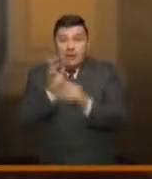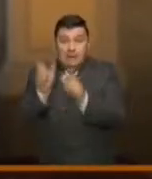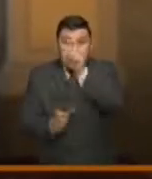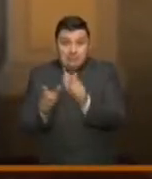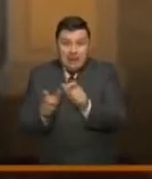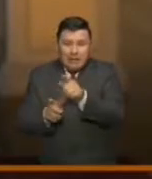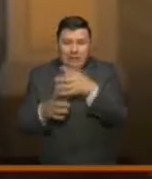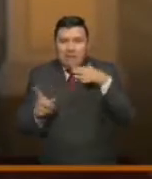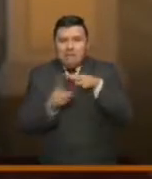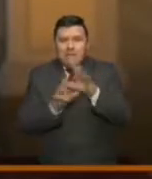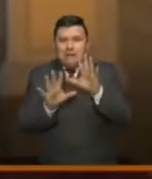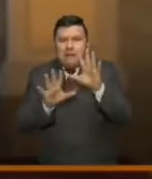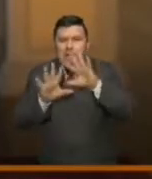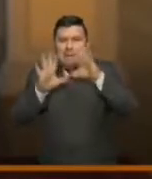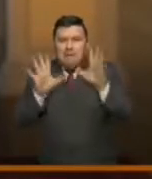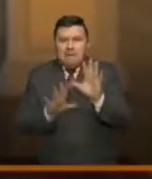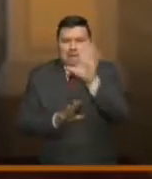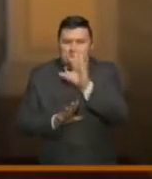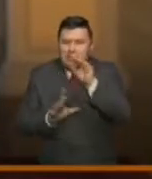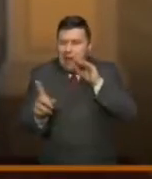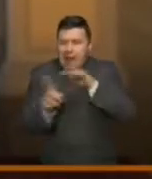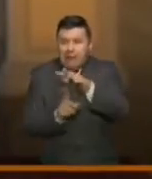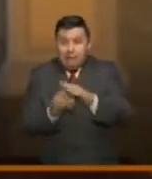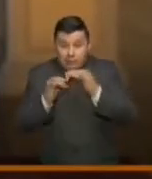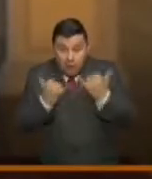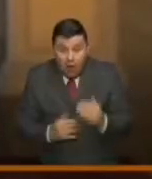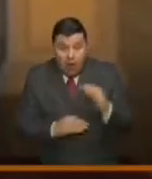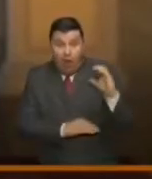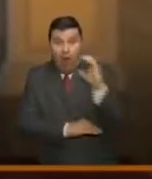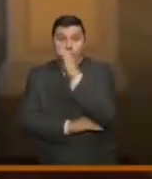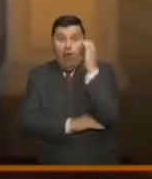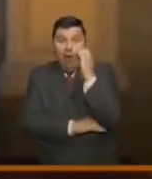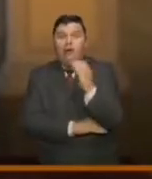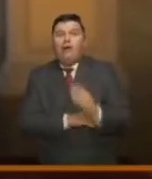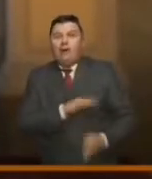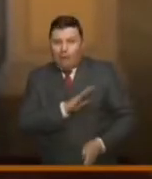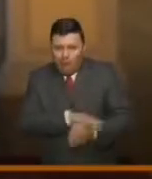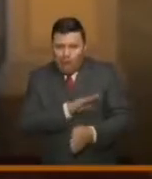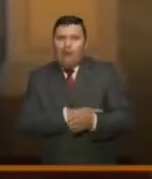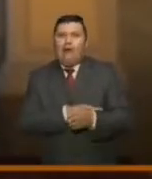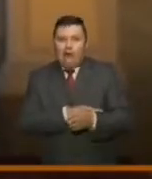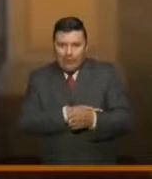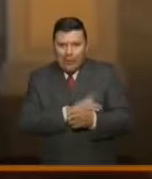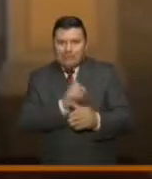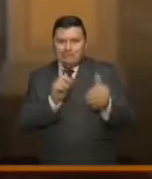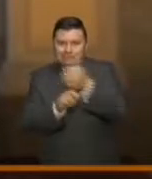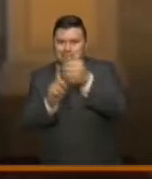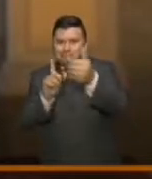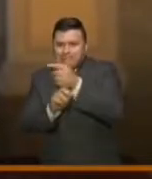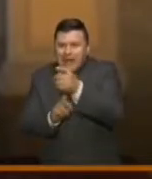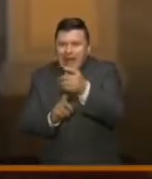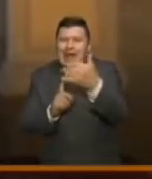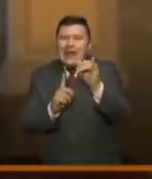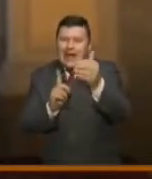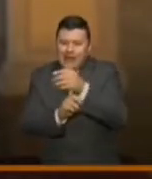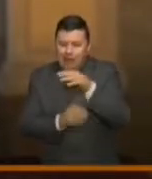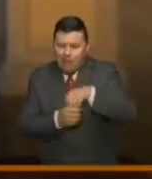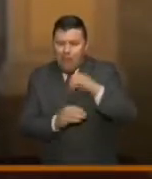en todo el mundo hasta ahora en nuestro país seguimos teniendo la cadena de contagio identificada